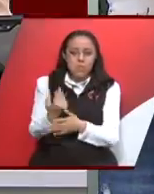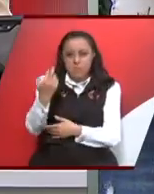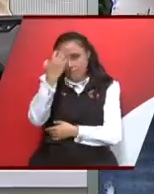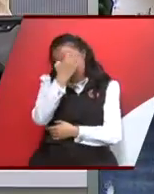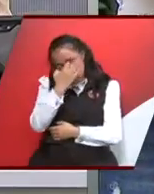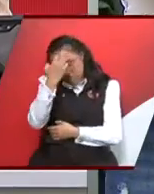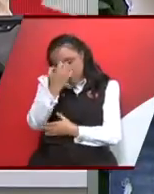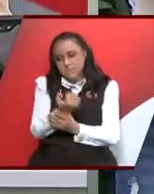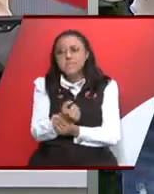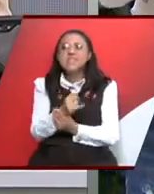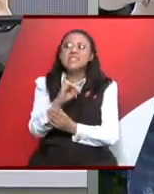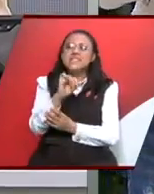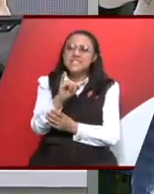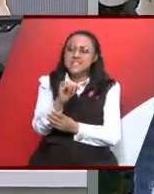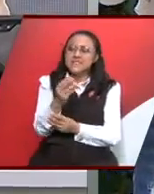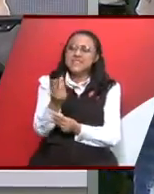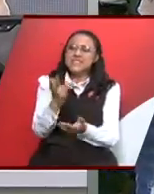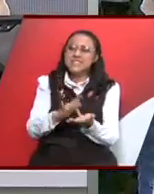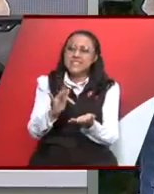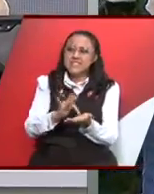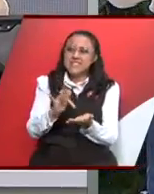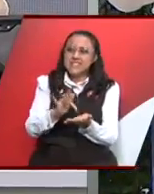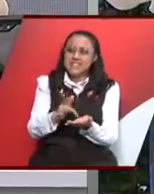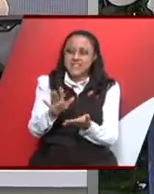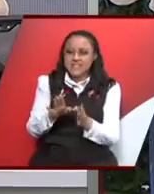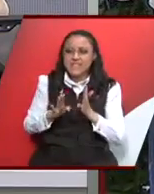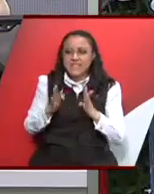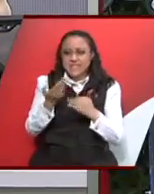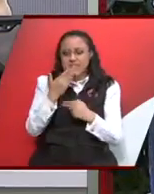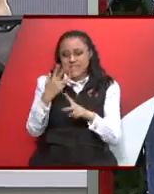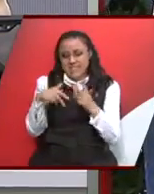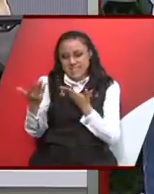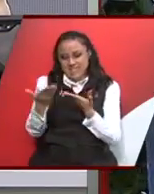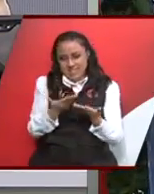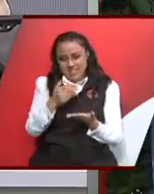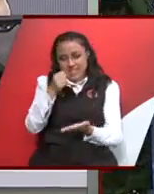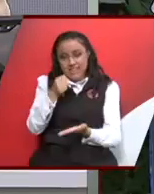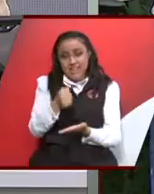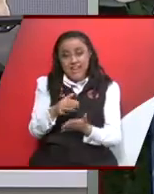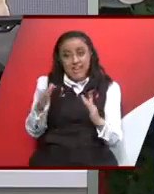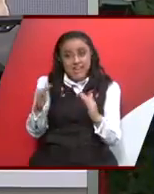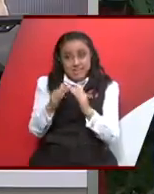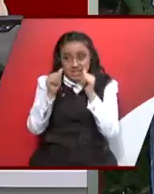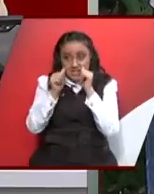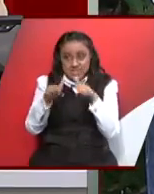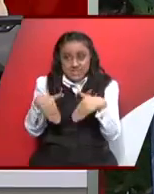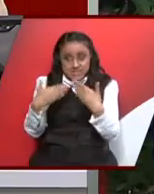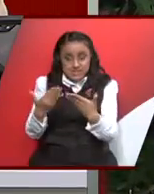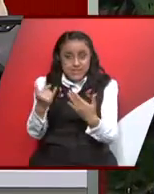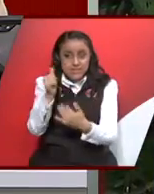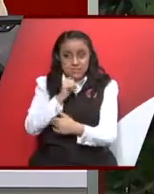avalúo. Claro que sí, Nina, pues te agradezco la confianza, bienvenida, es tu casa, Casetas de Atención, ya sabes que siempre vamos a